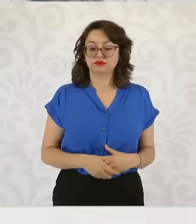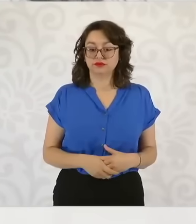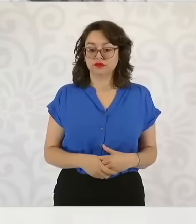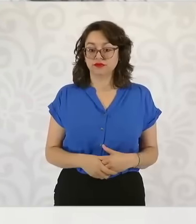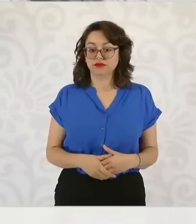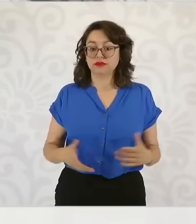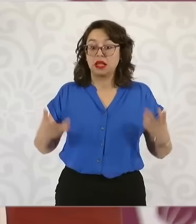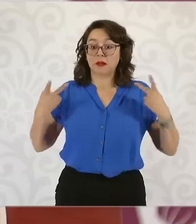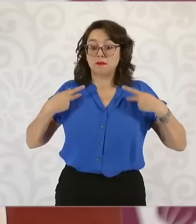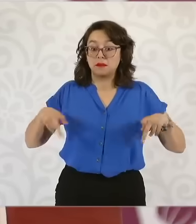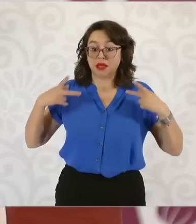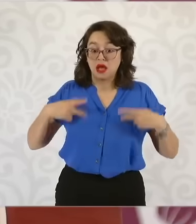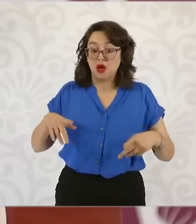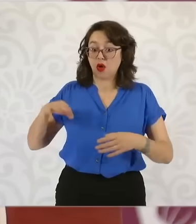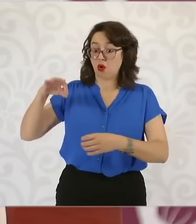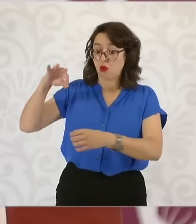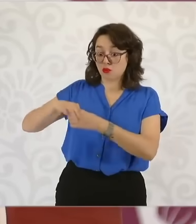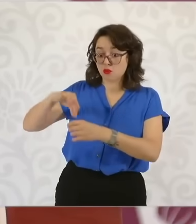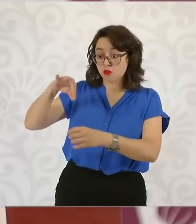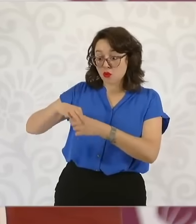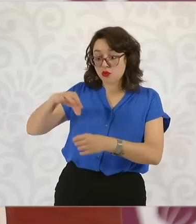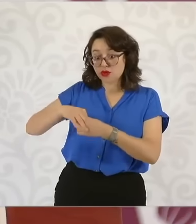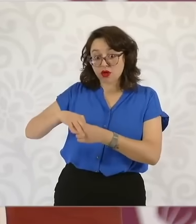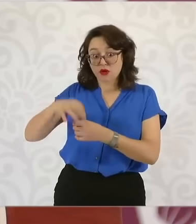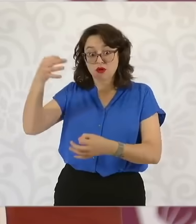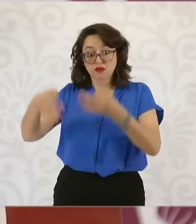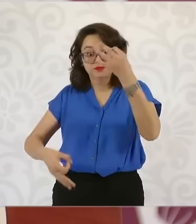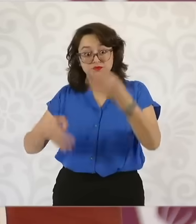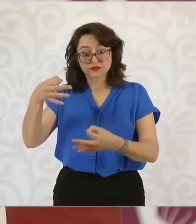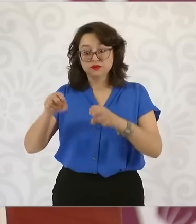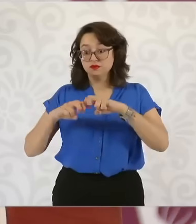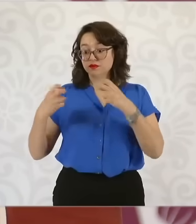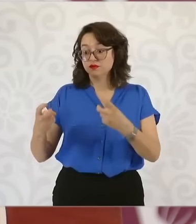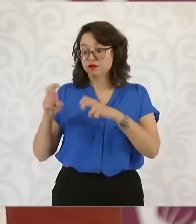elija a los jueces, magistrados y ministros